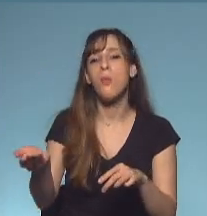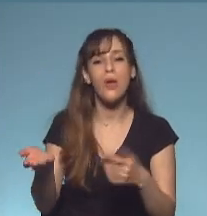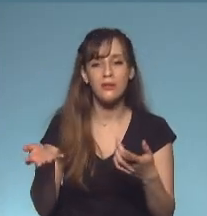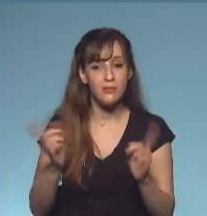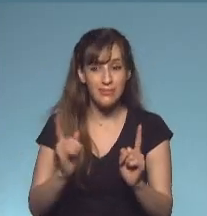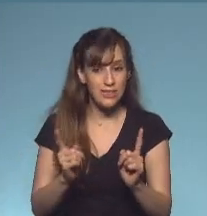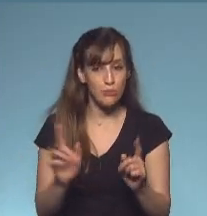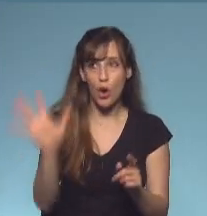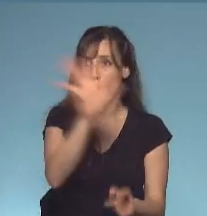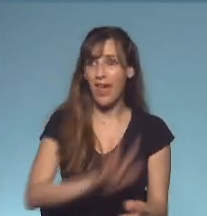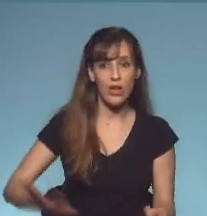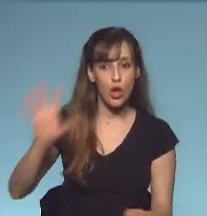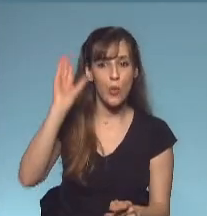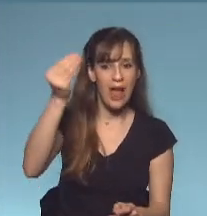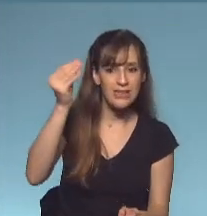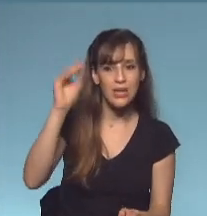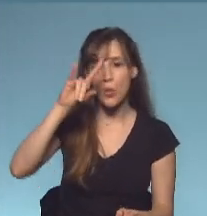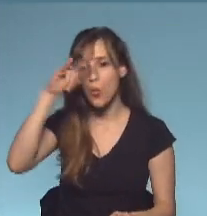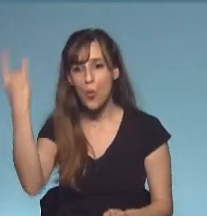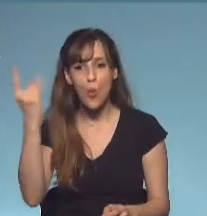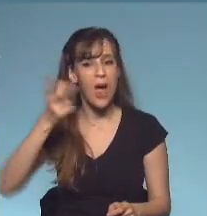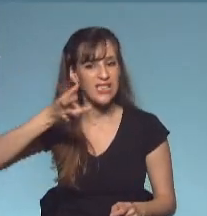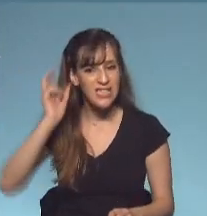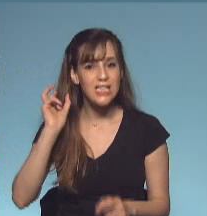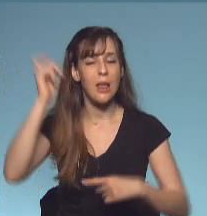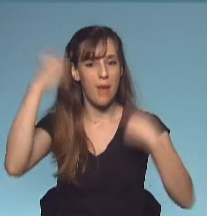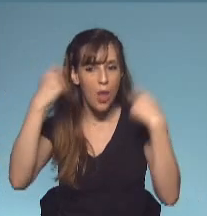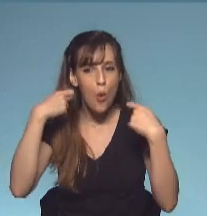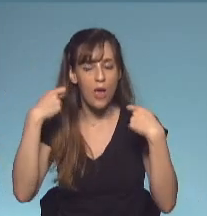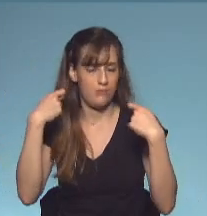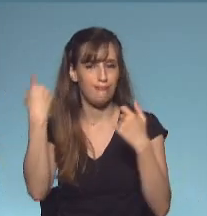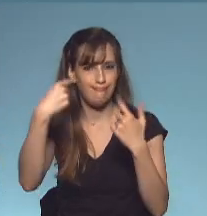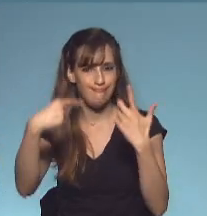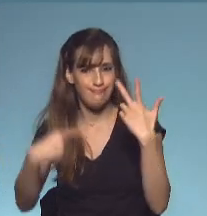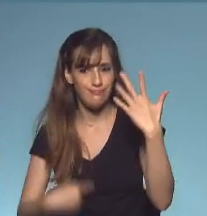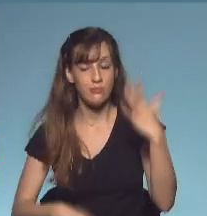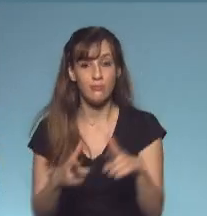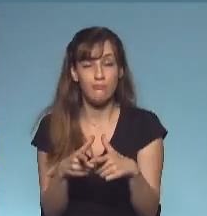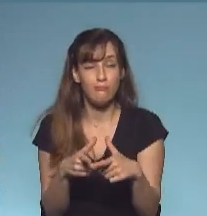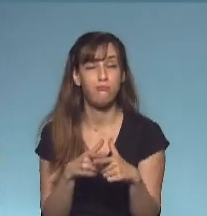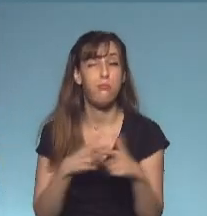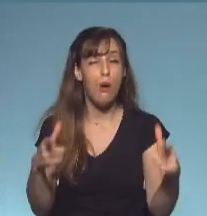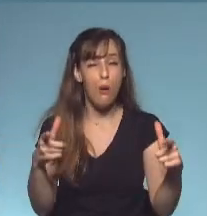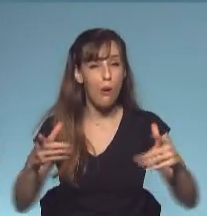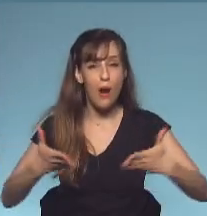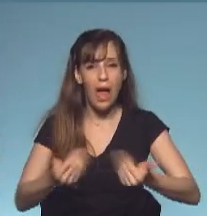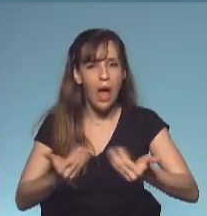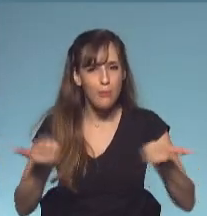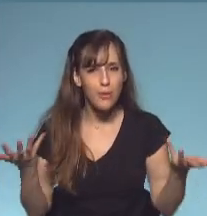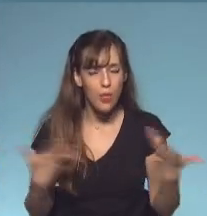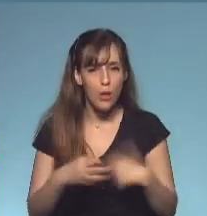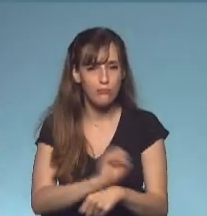toda nuestra región, en Brasil, en Uruguay, en Chile, en Paraguay, de aumento muy veloz de los casos, que no